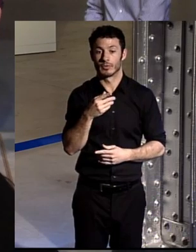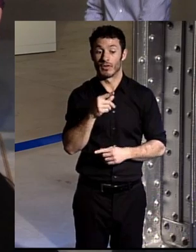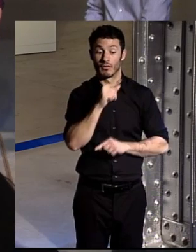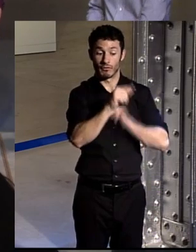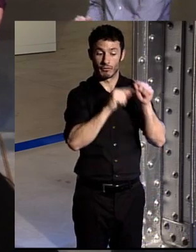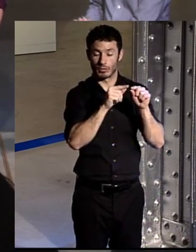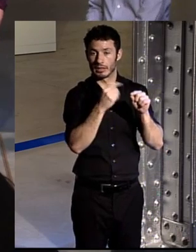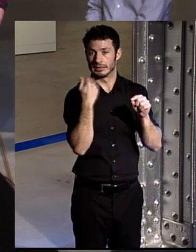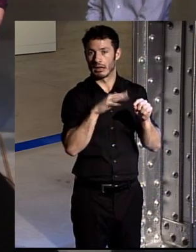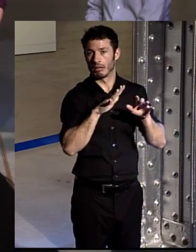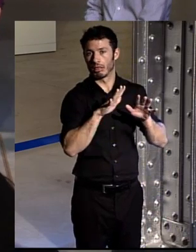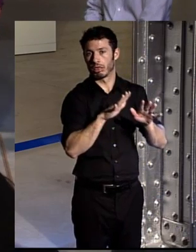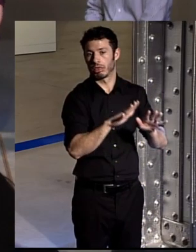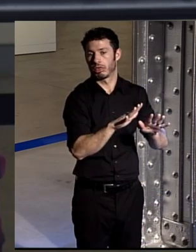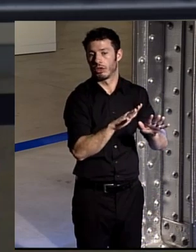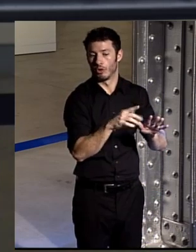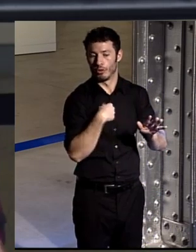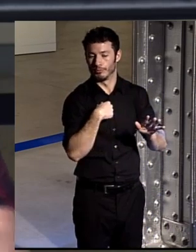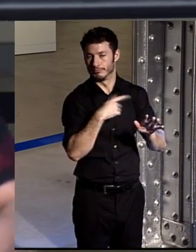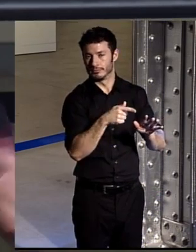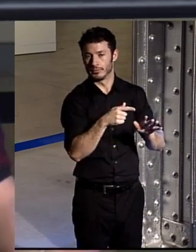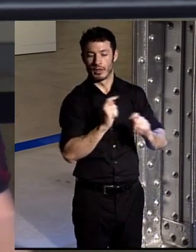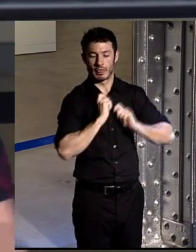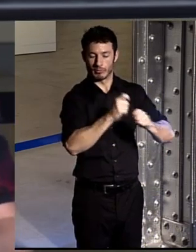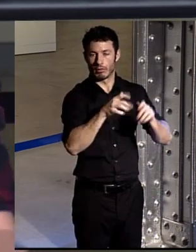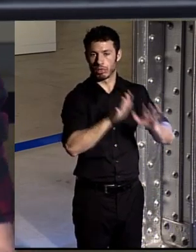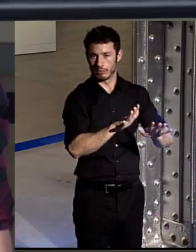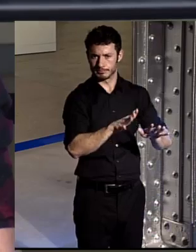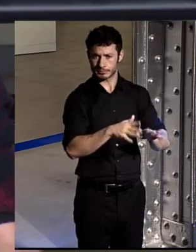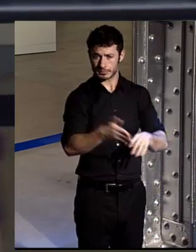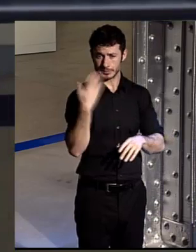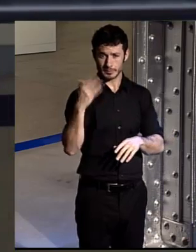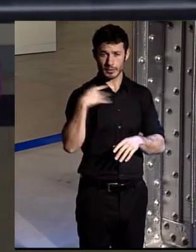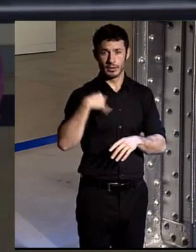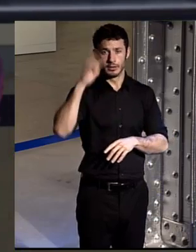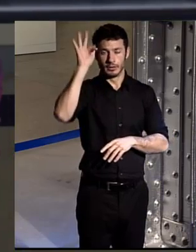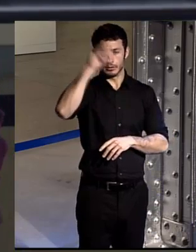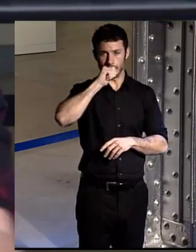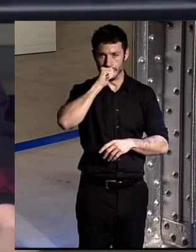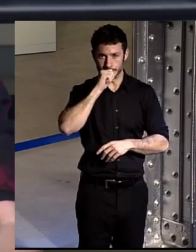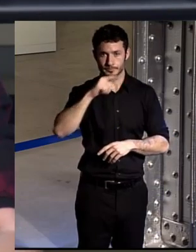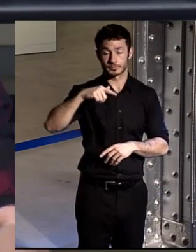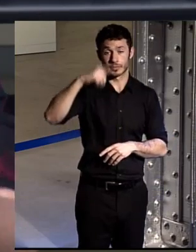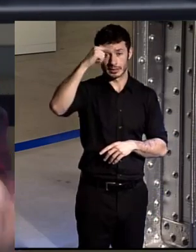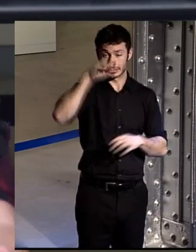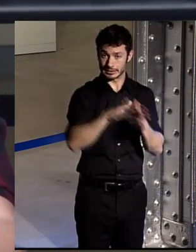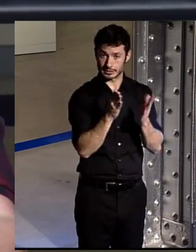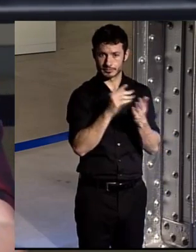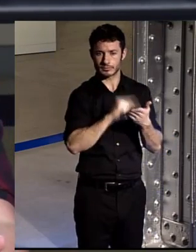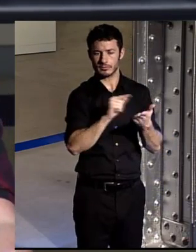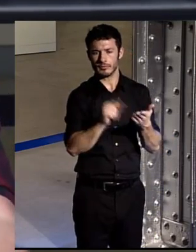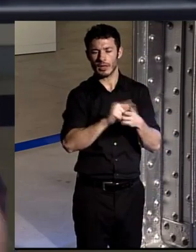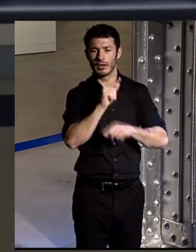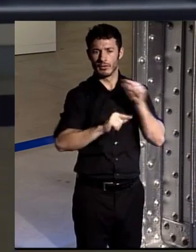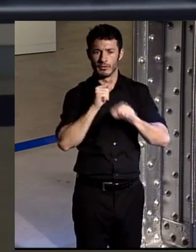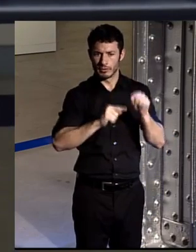que ya están atenuados o atenuándolos. De hecho, eso que era de mi tesis eran 2 virus que se pegaron en... Hay una diferencia entre células en cultivo y humanos. Vosotros estáis vivos y